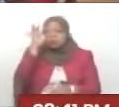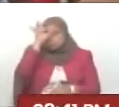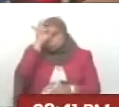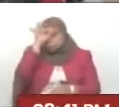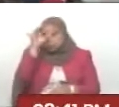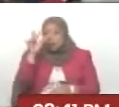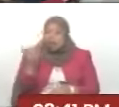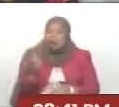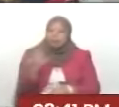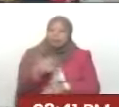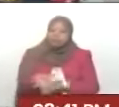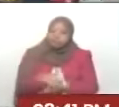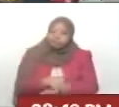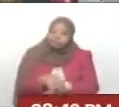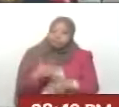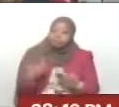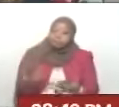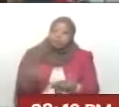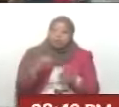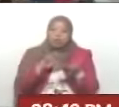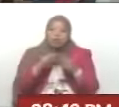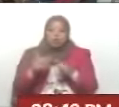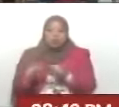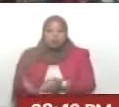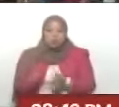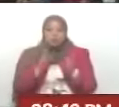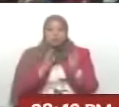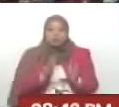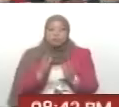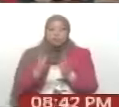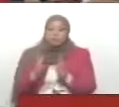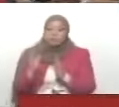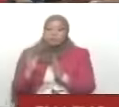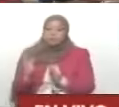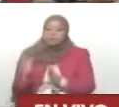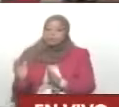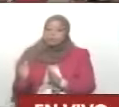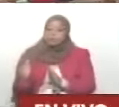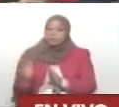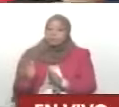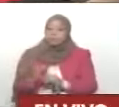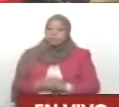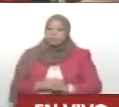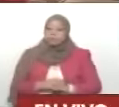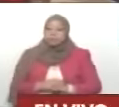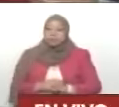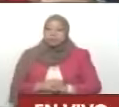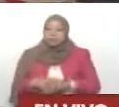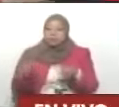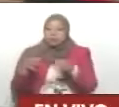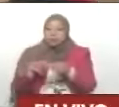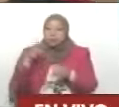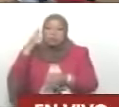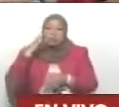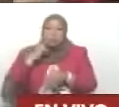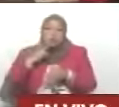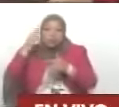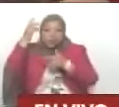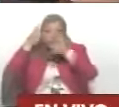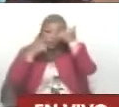calle, en la comunidad, la VCH. Pero aquí es clave la